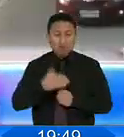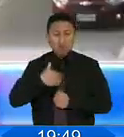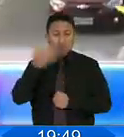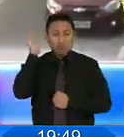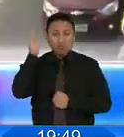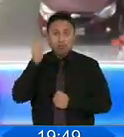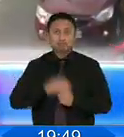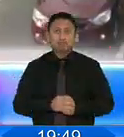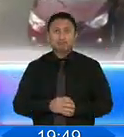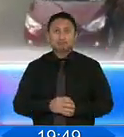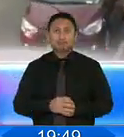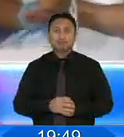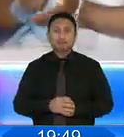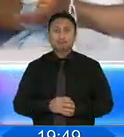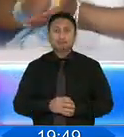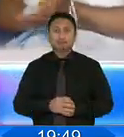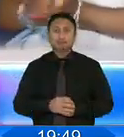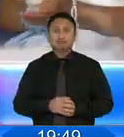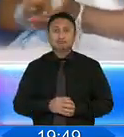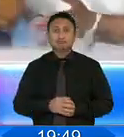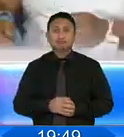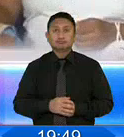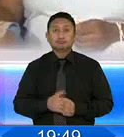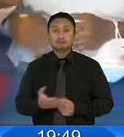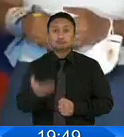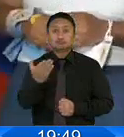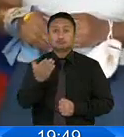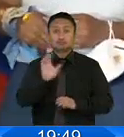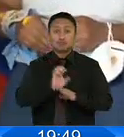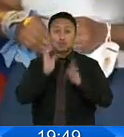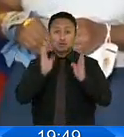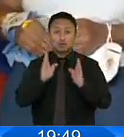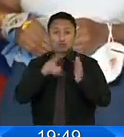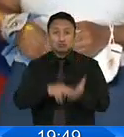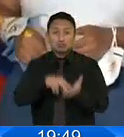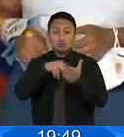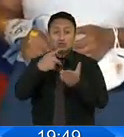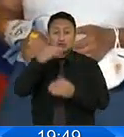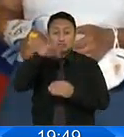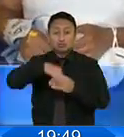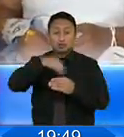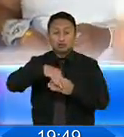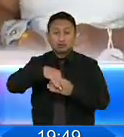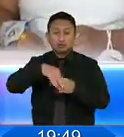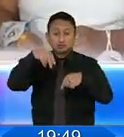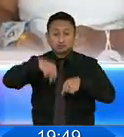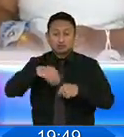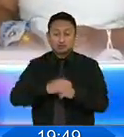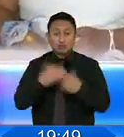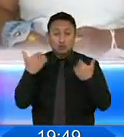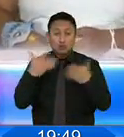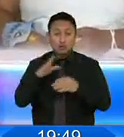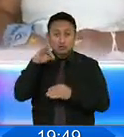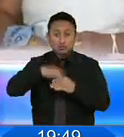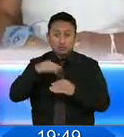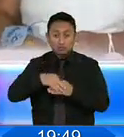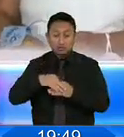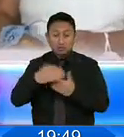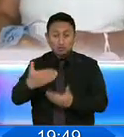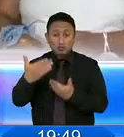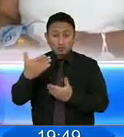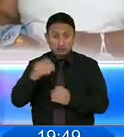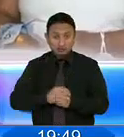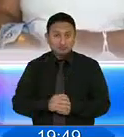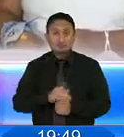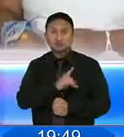provida. Los hijos de la patria tienen que levantarse. El voto del ecuatoriano no es un voto por tendencia política, es